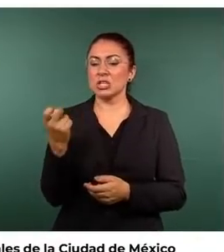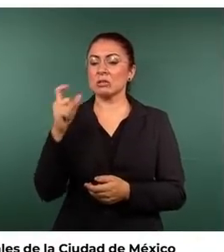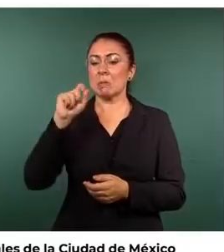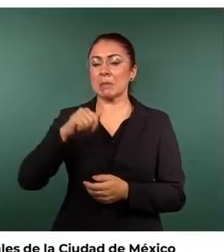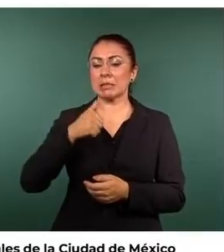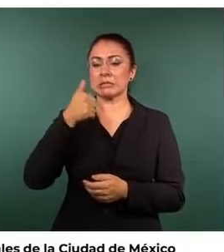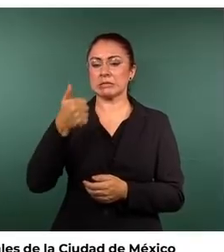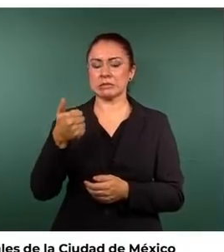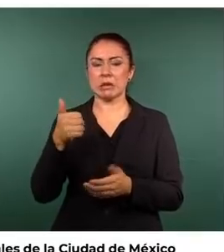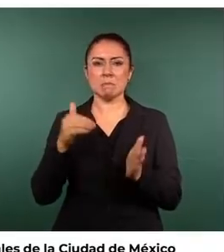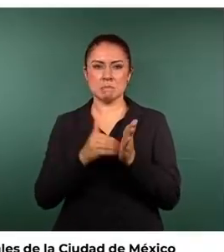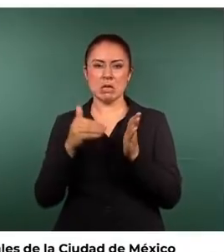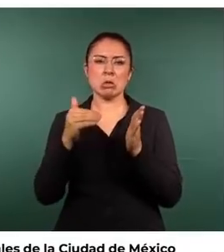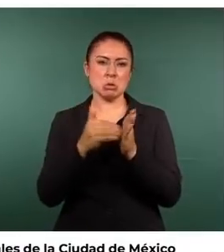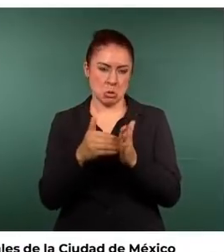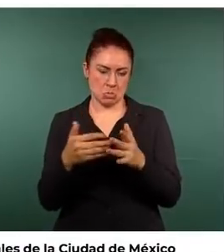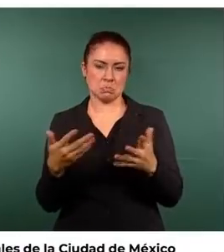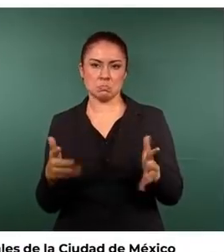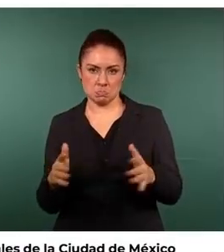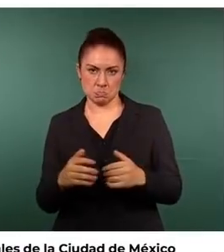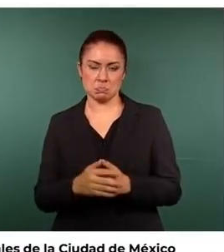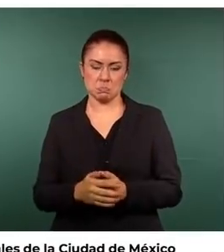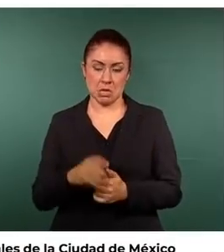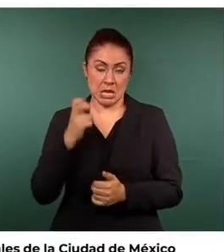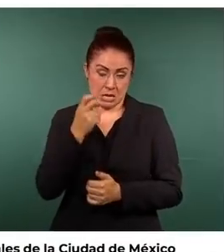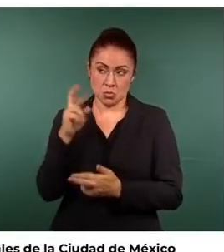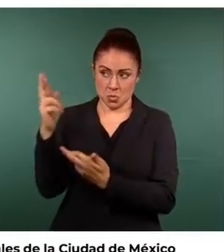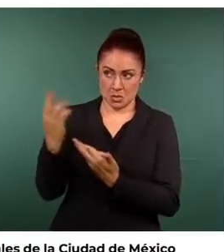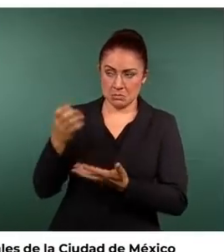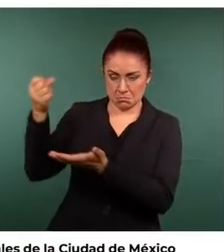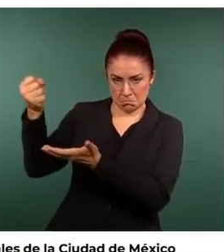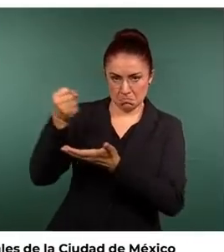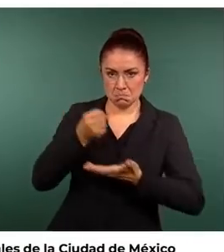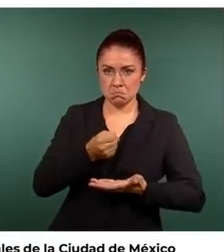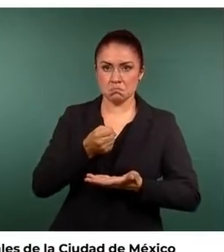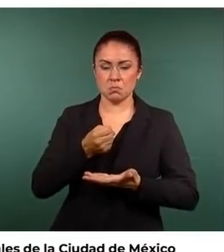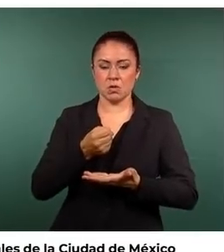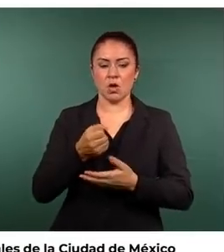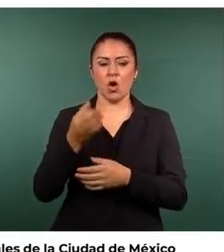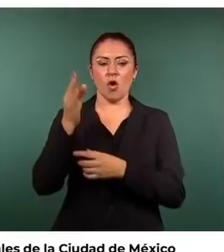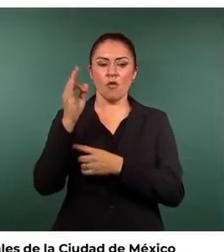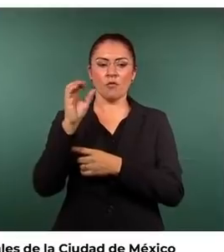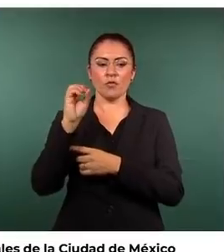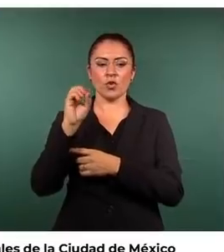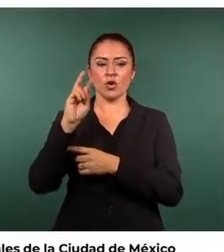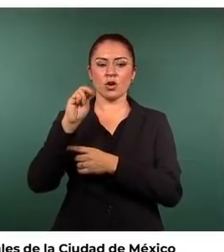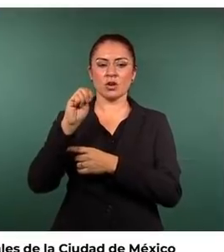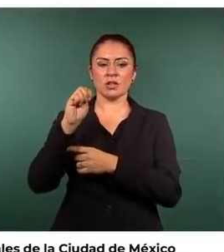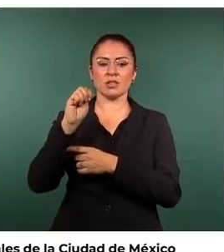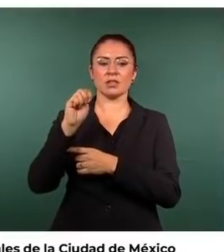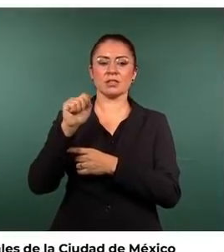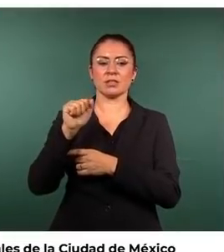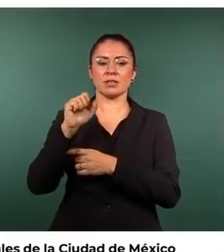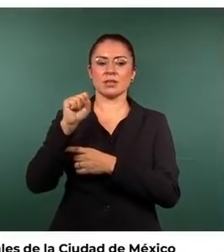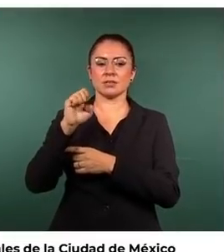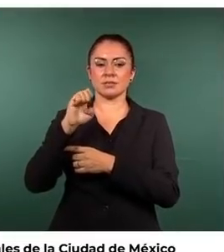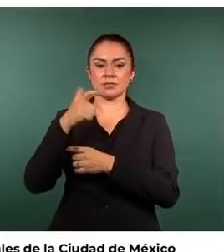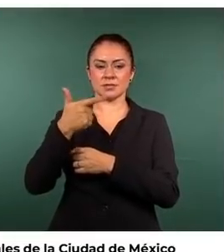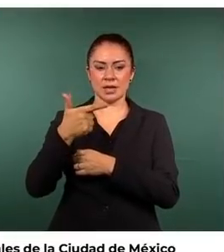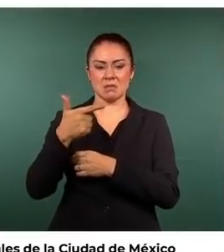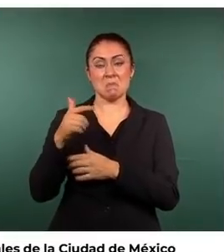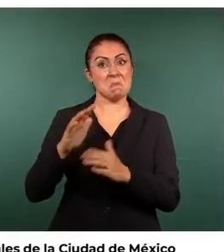pesos lo que recibe en el fort asec más de 40 millones de pesos